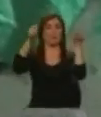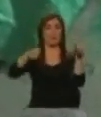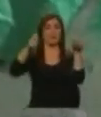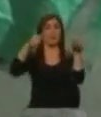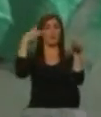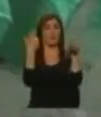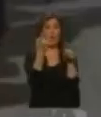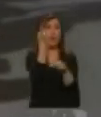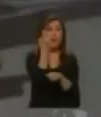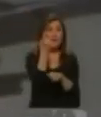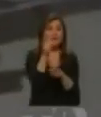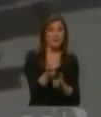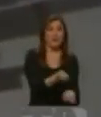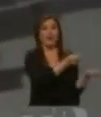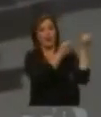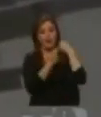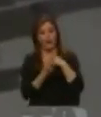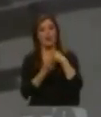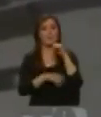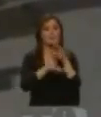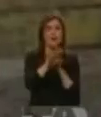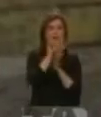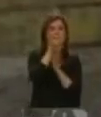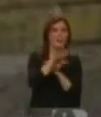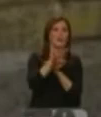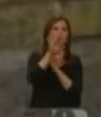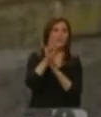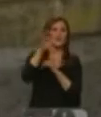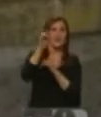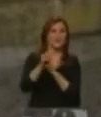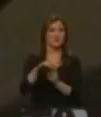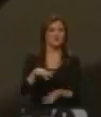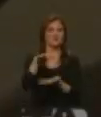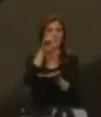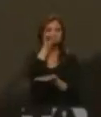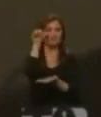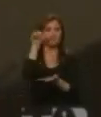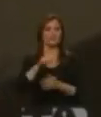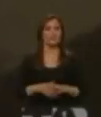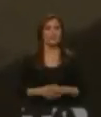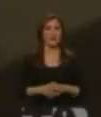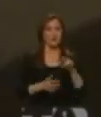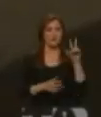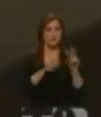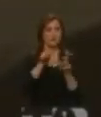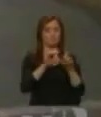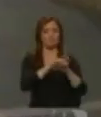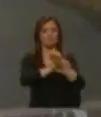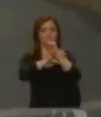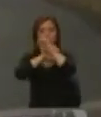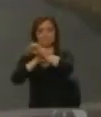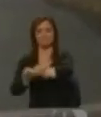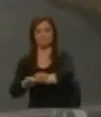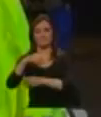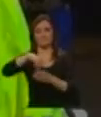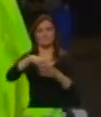llevaba los 11 sacos de yute con los más de 480 kilos de droga. Dos personas fueron detenidas en